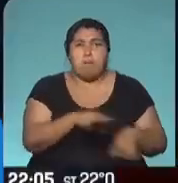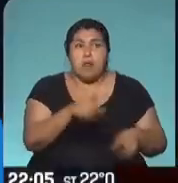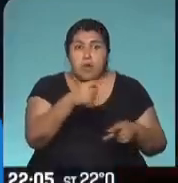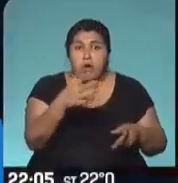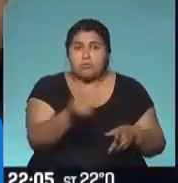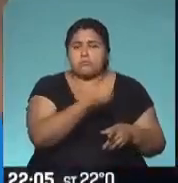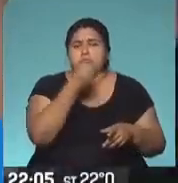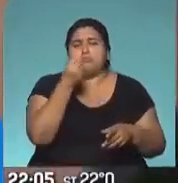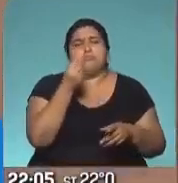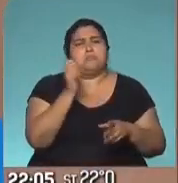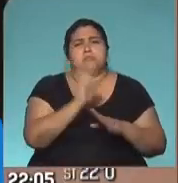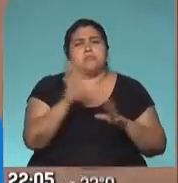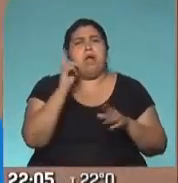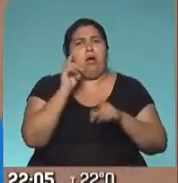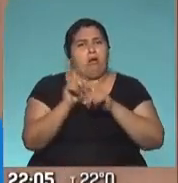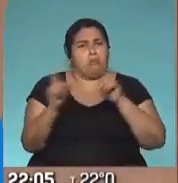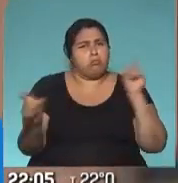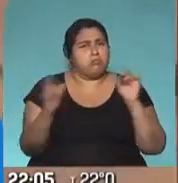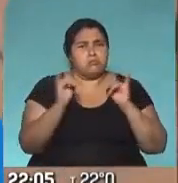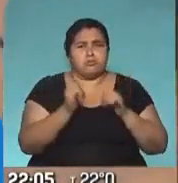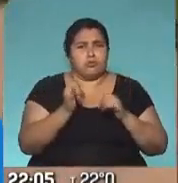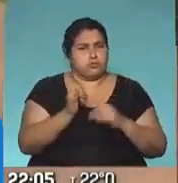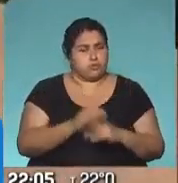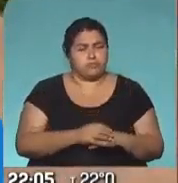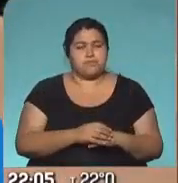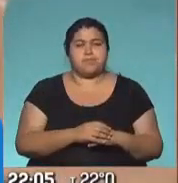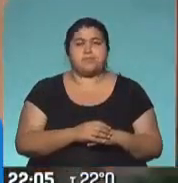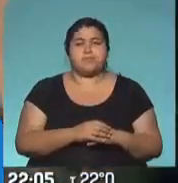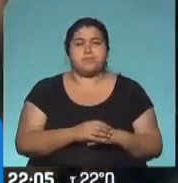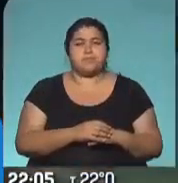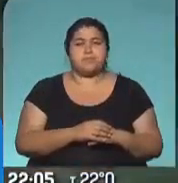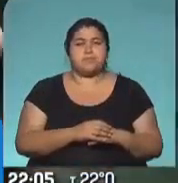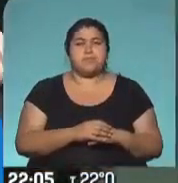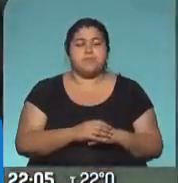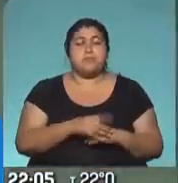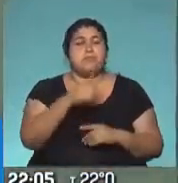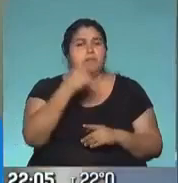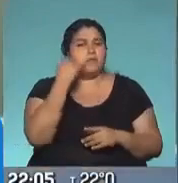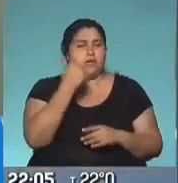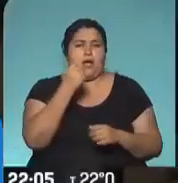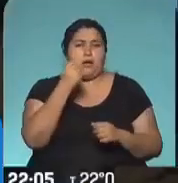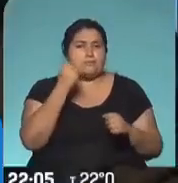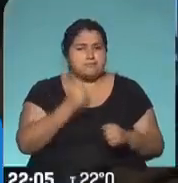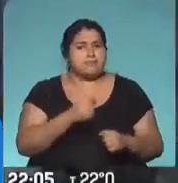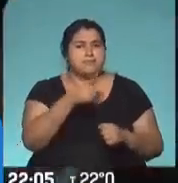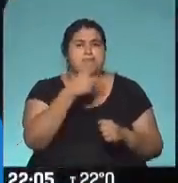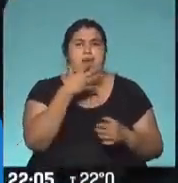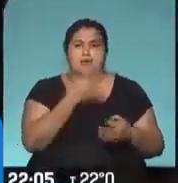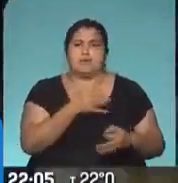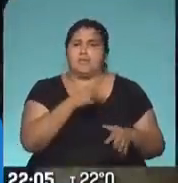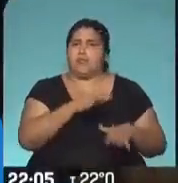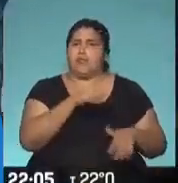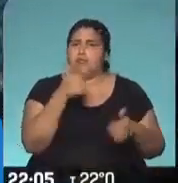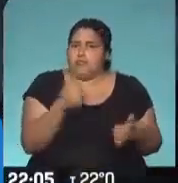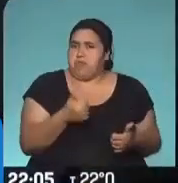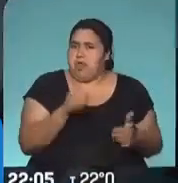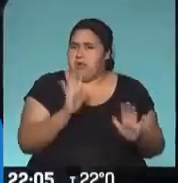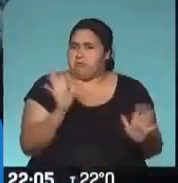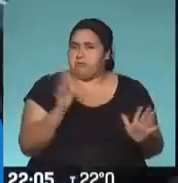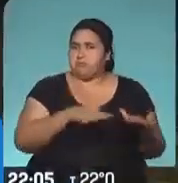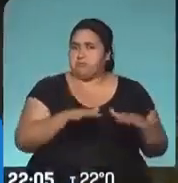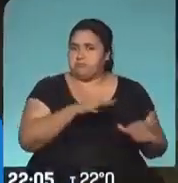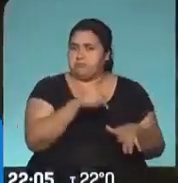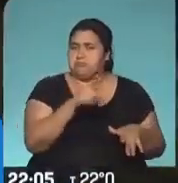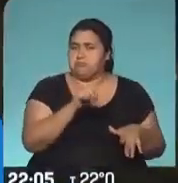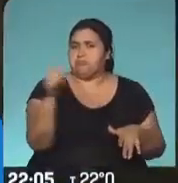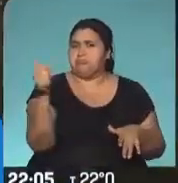cumplir con la salida de la Unión Europea en sus propios términos. La apuesta parece haberle funcionado mucho mejor de lo que esperaba,